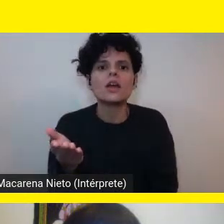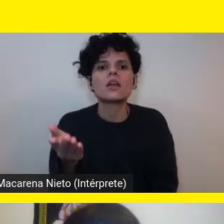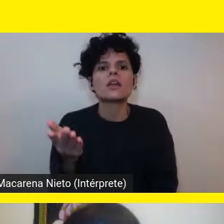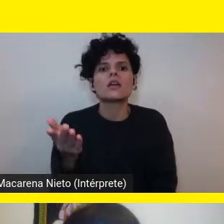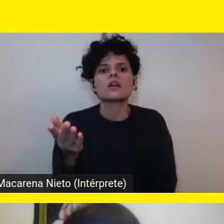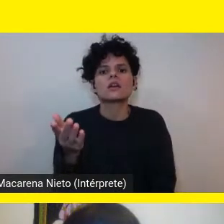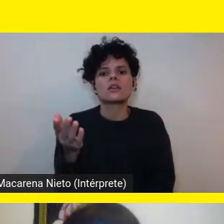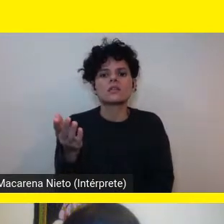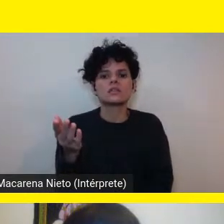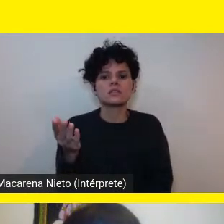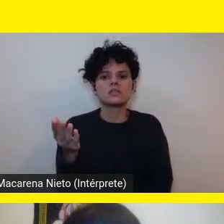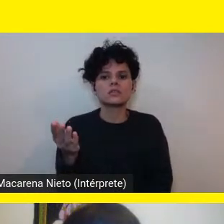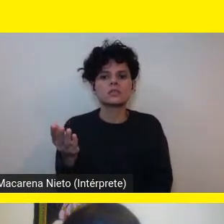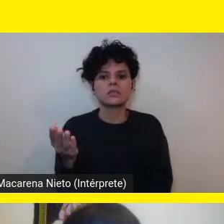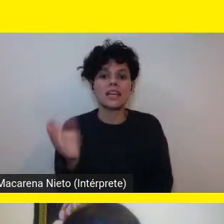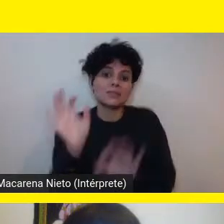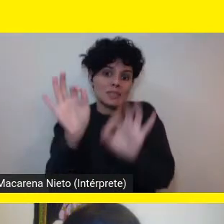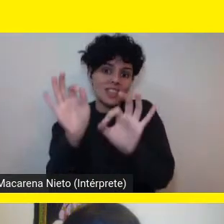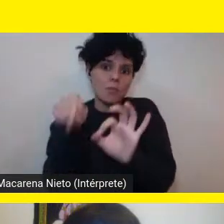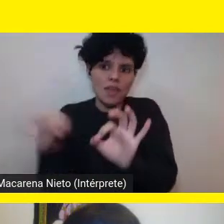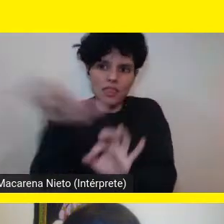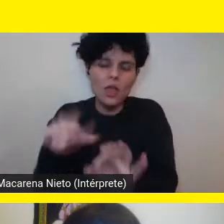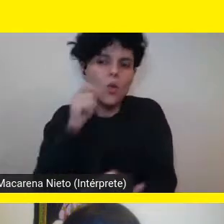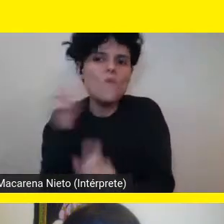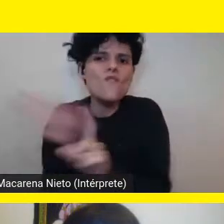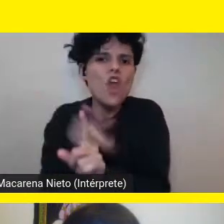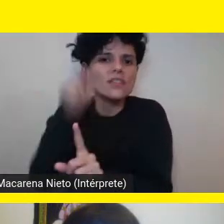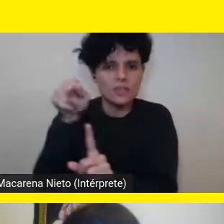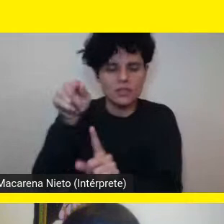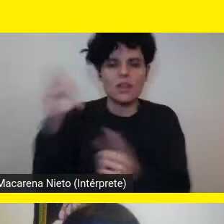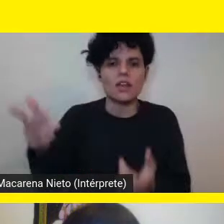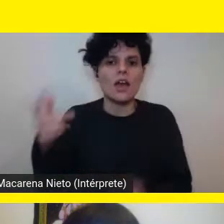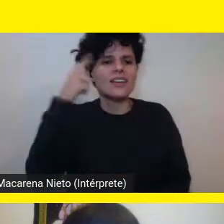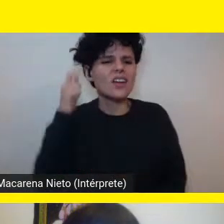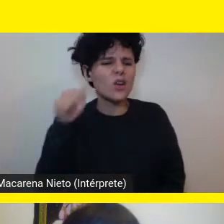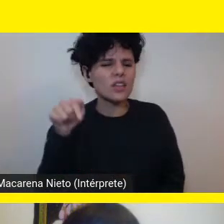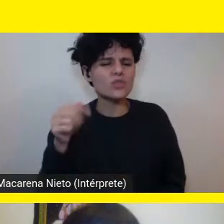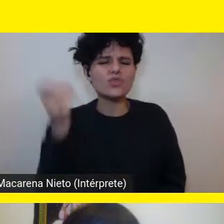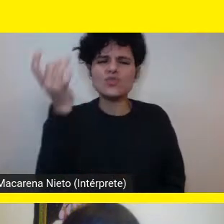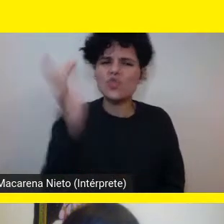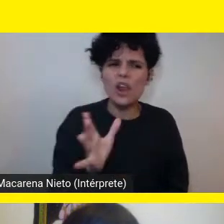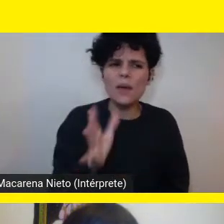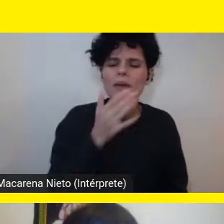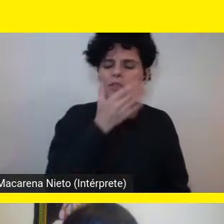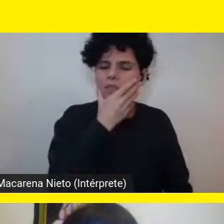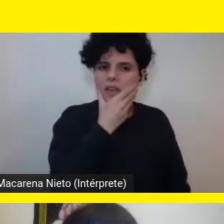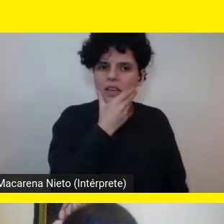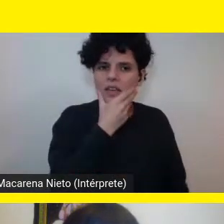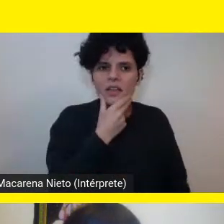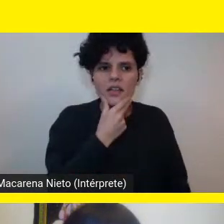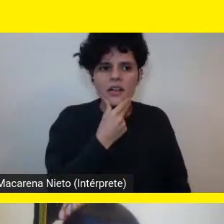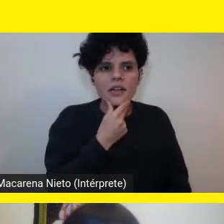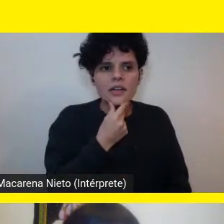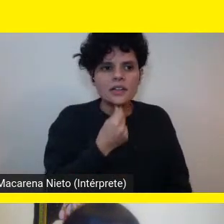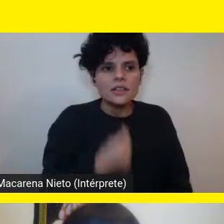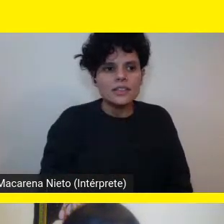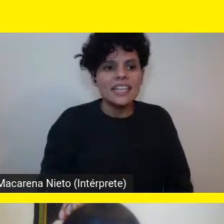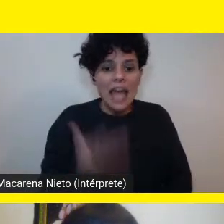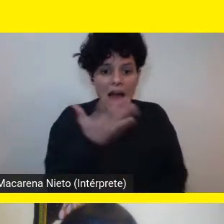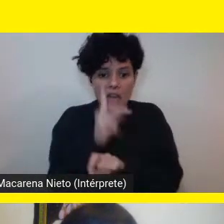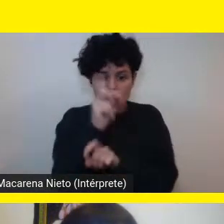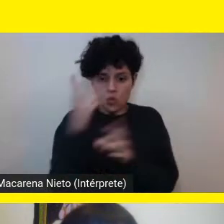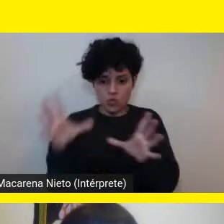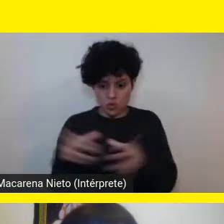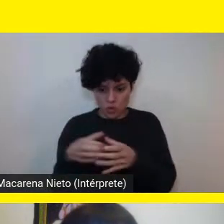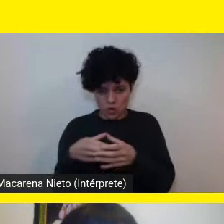femenino, particularmente. Y creo que esto no solamente tiene que llevarnos a que existe un órgano que promueva esto,